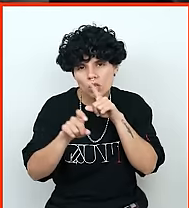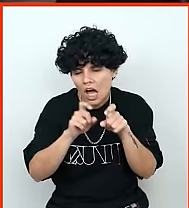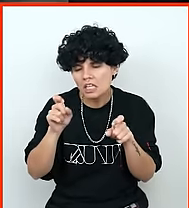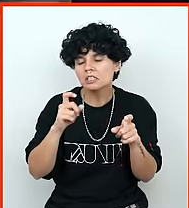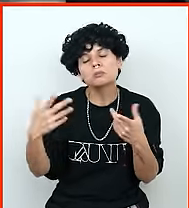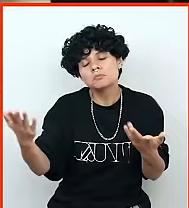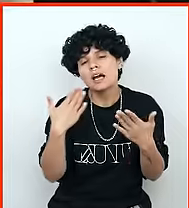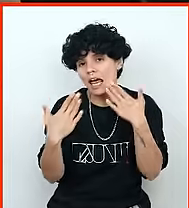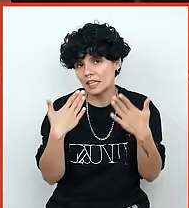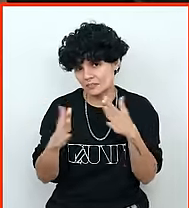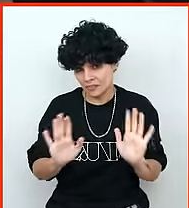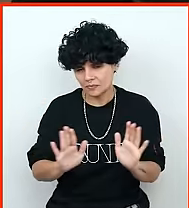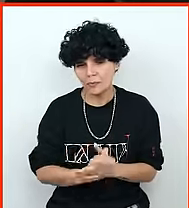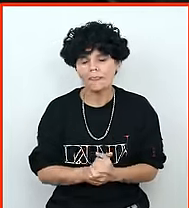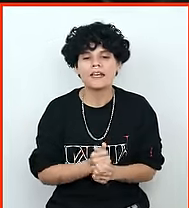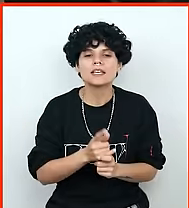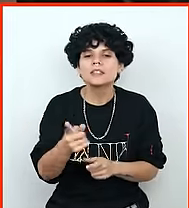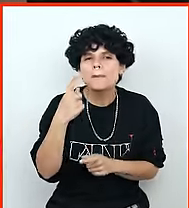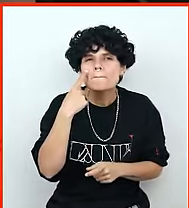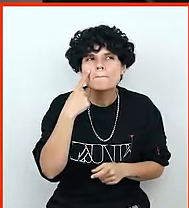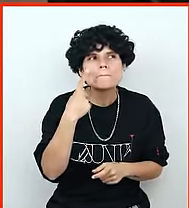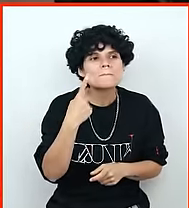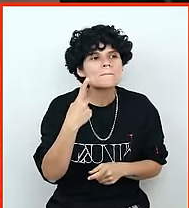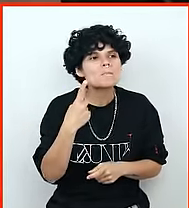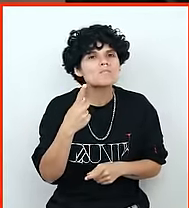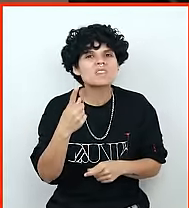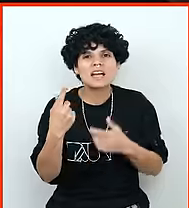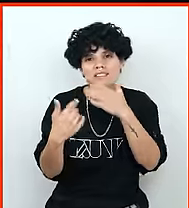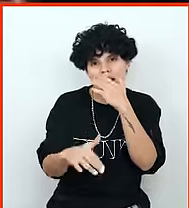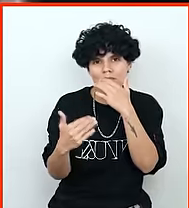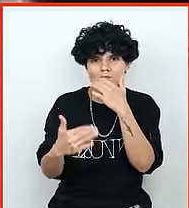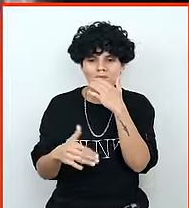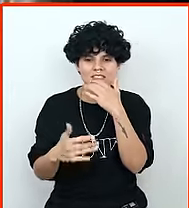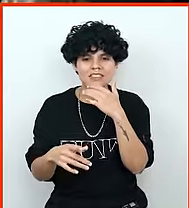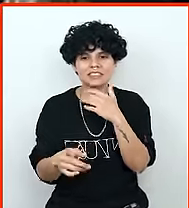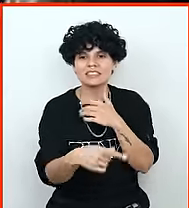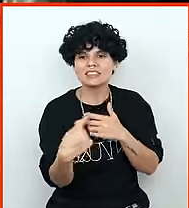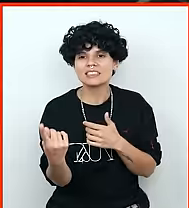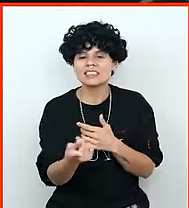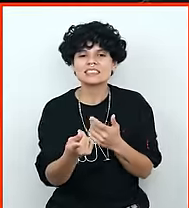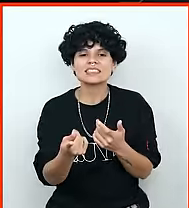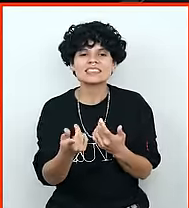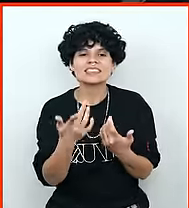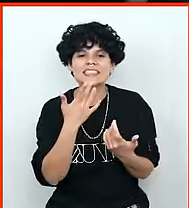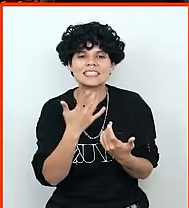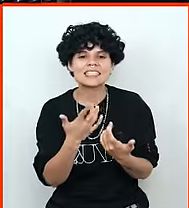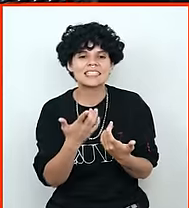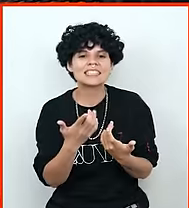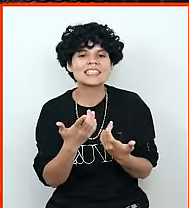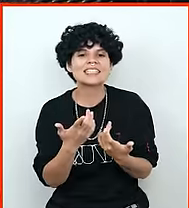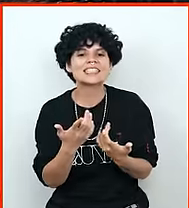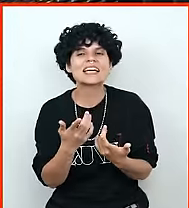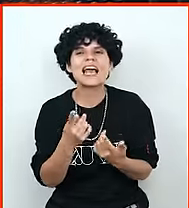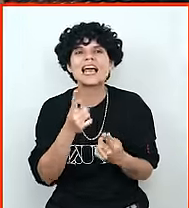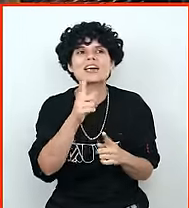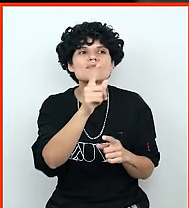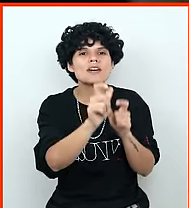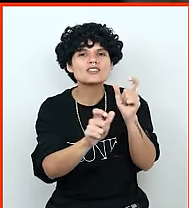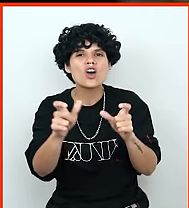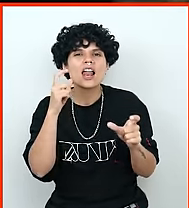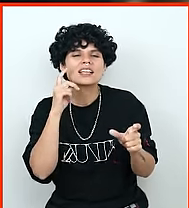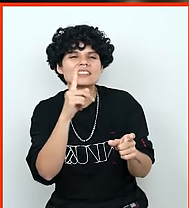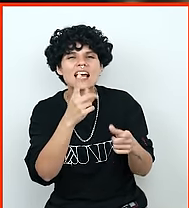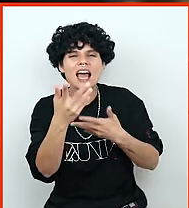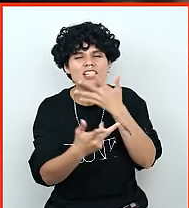contigo. ¿Te has fijado que el mundo del rap tiene una cuestión única que es como que la gente quiere saber, quiere